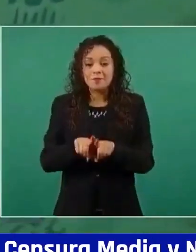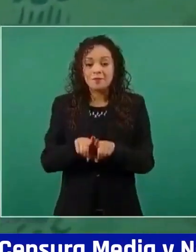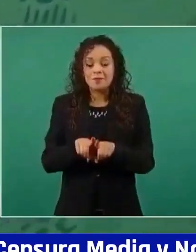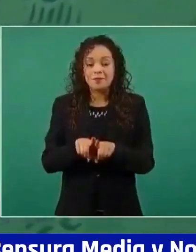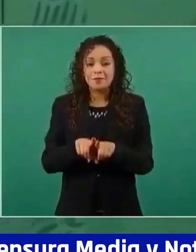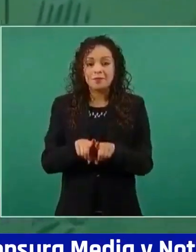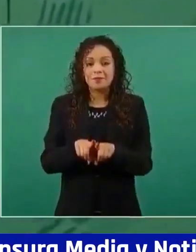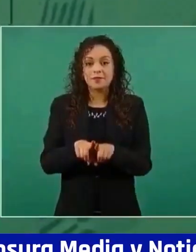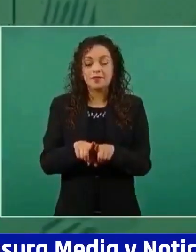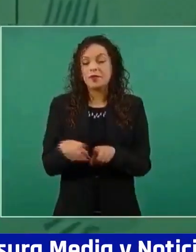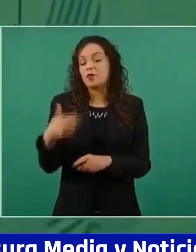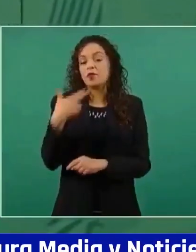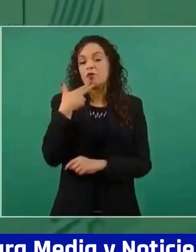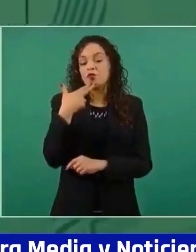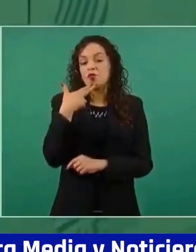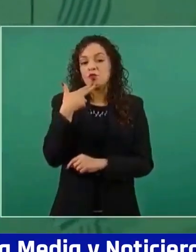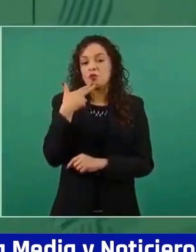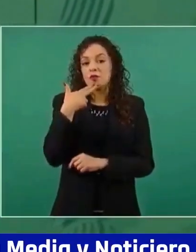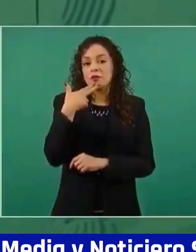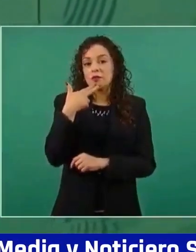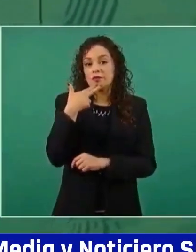estaba utilizado